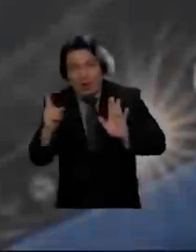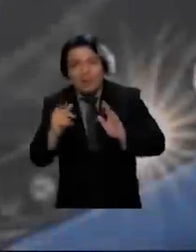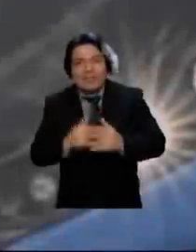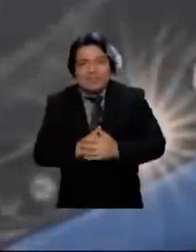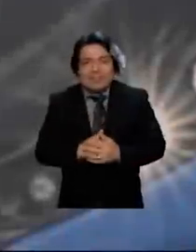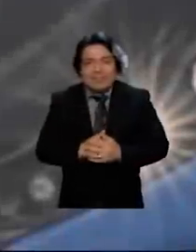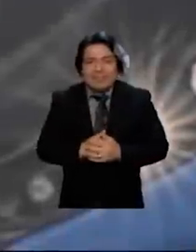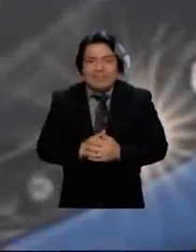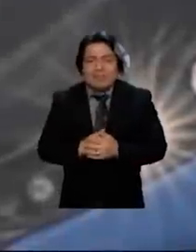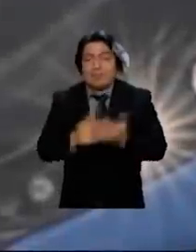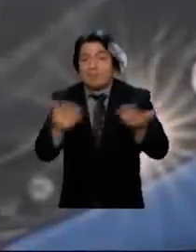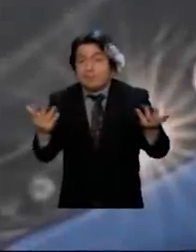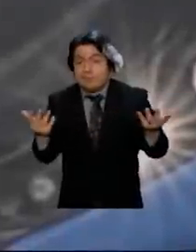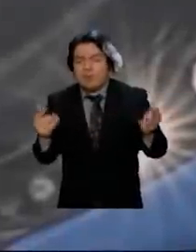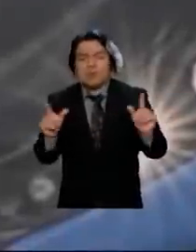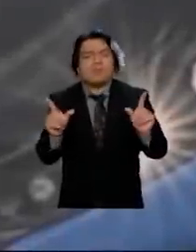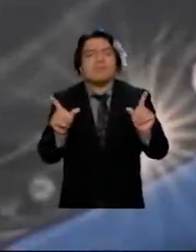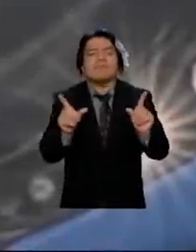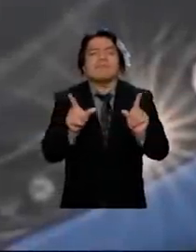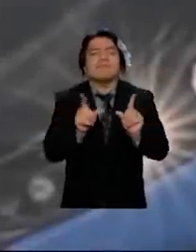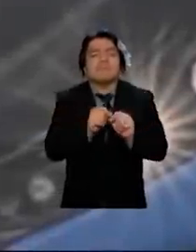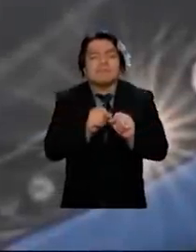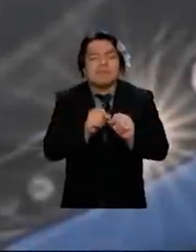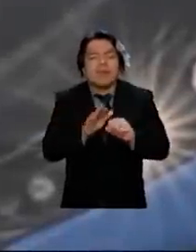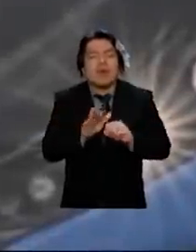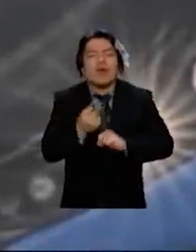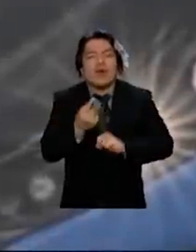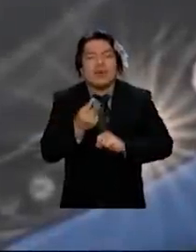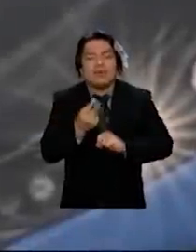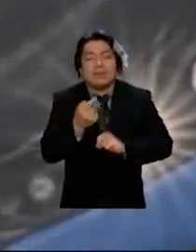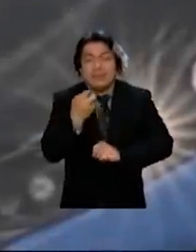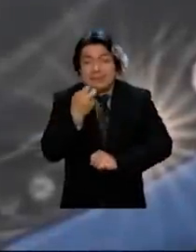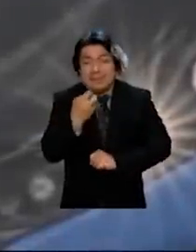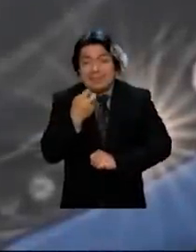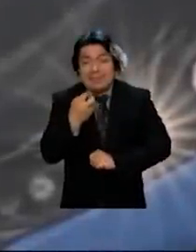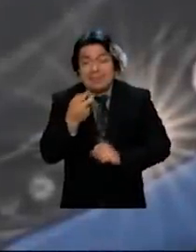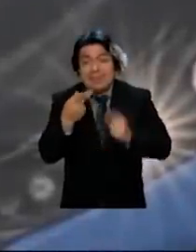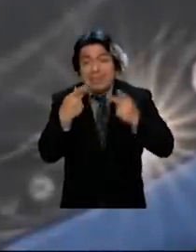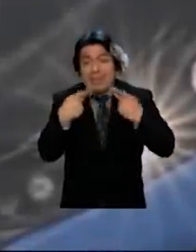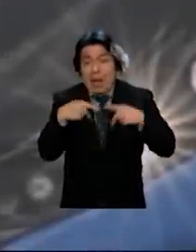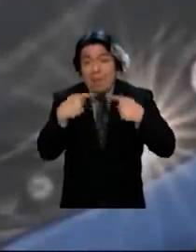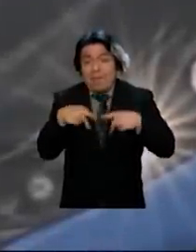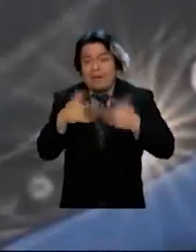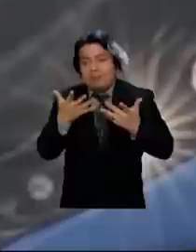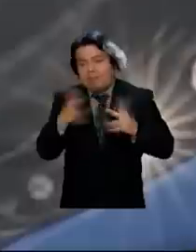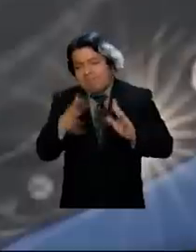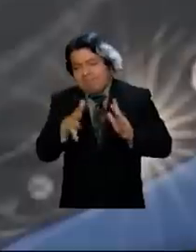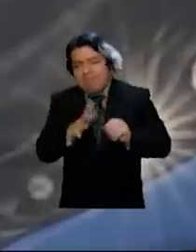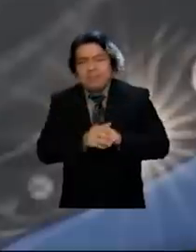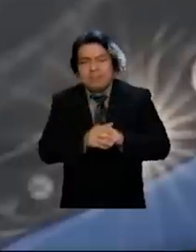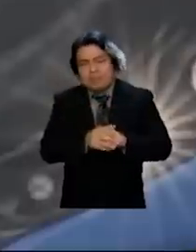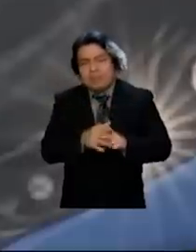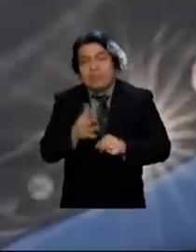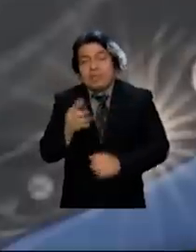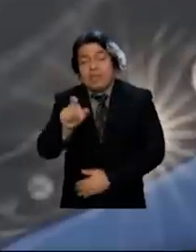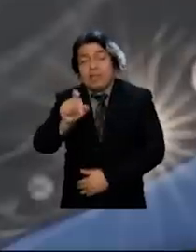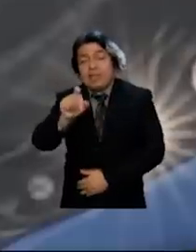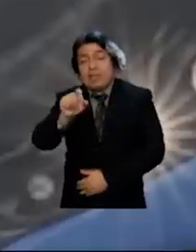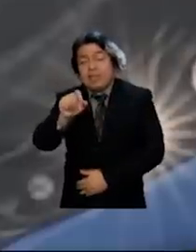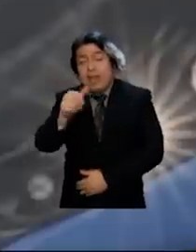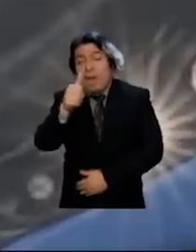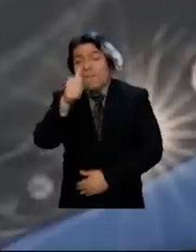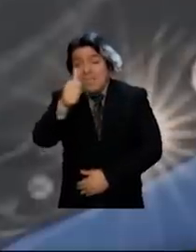En resumen, estamos hablando de una flota total para el inicio de operaciones de